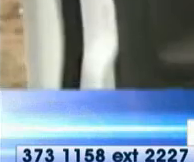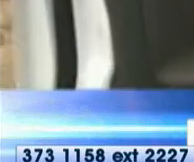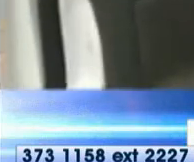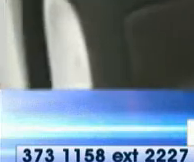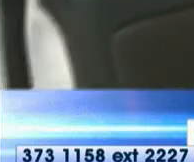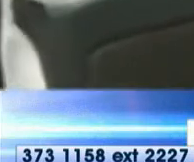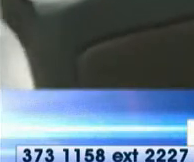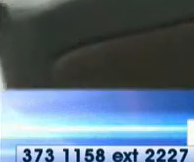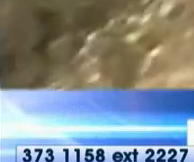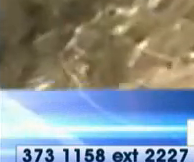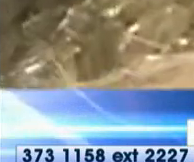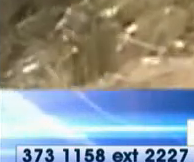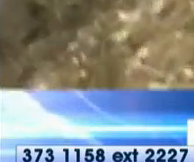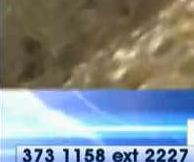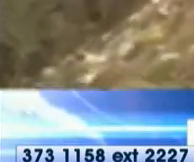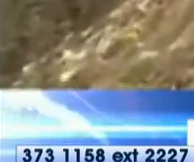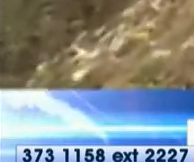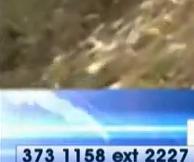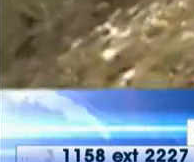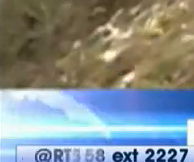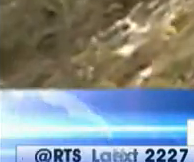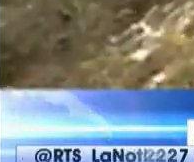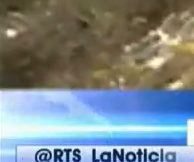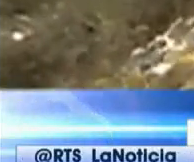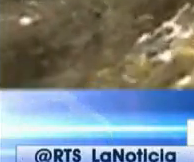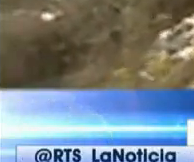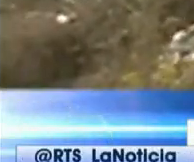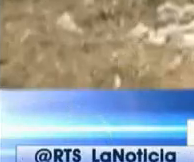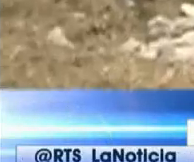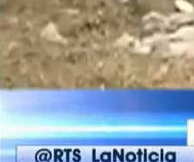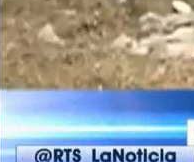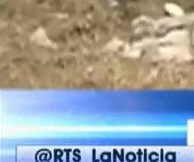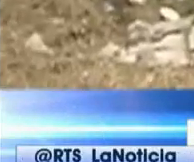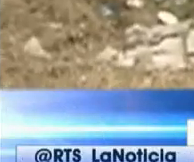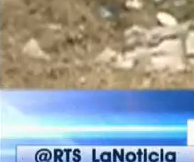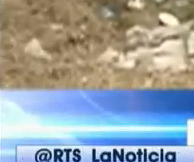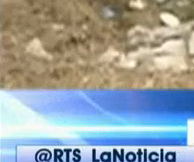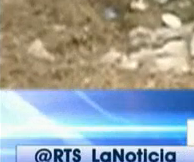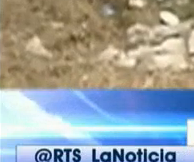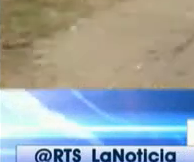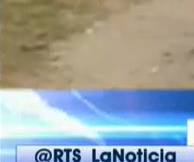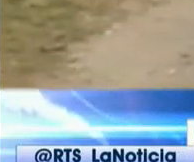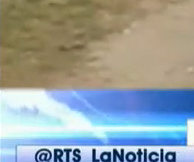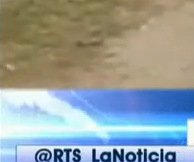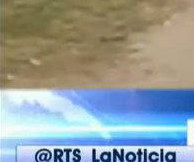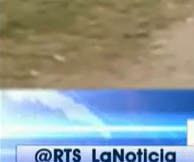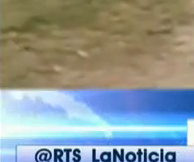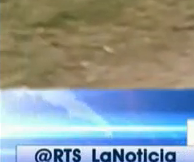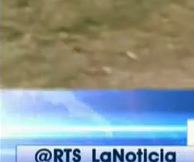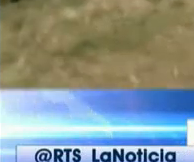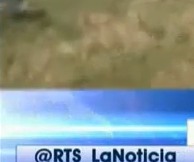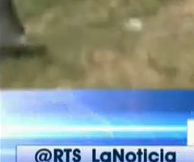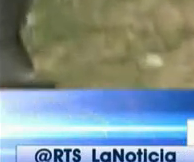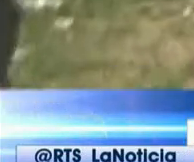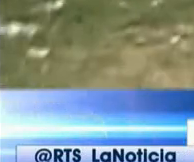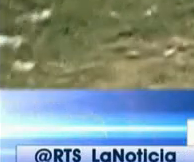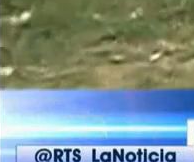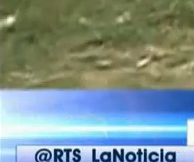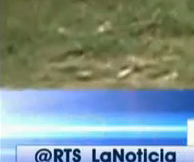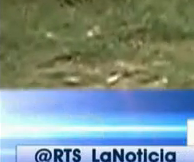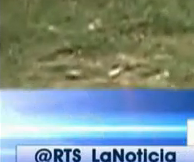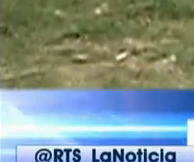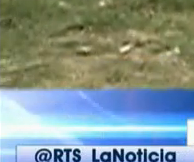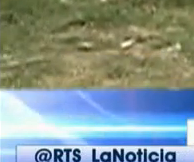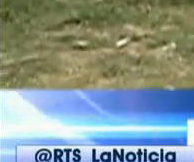Delincuentes protagonizan espectacular robo. Se apoderaron de $10,000 y un vehículo. Los